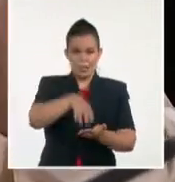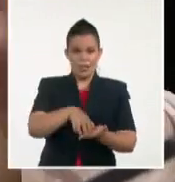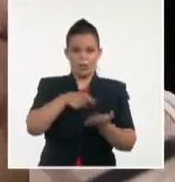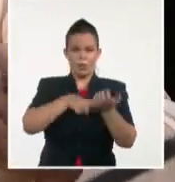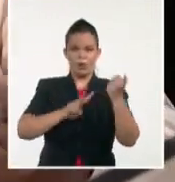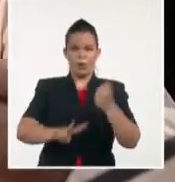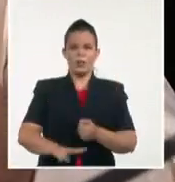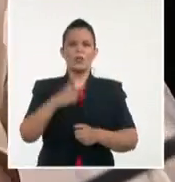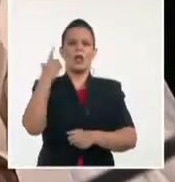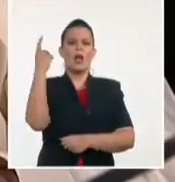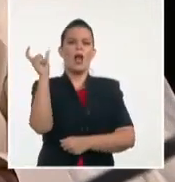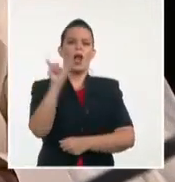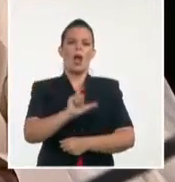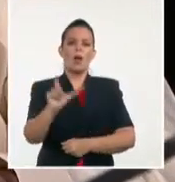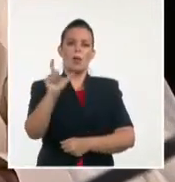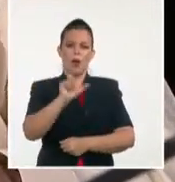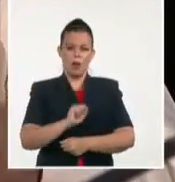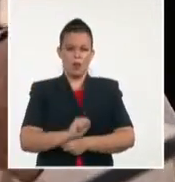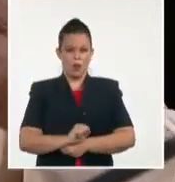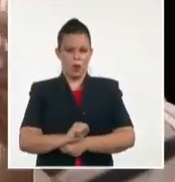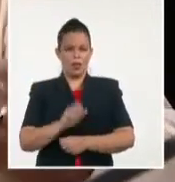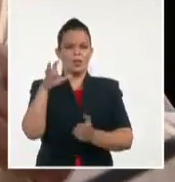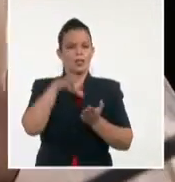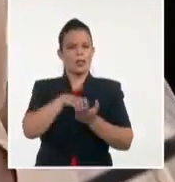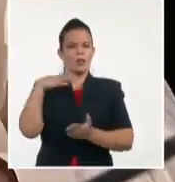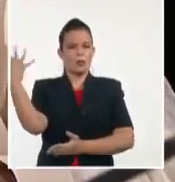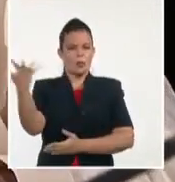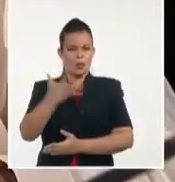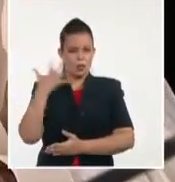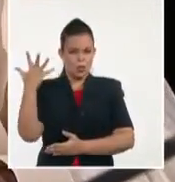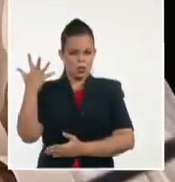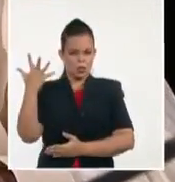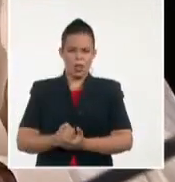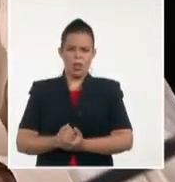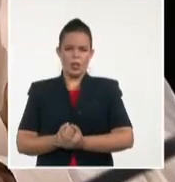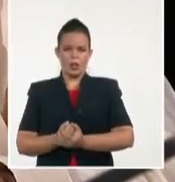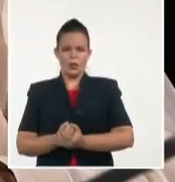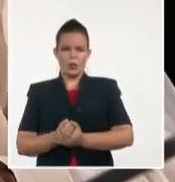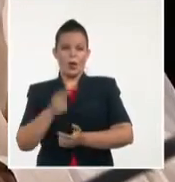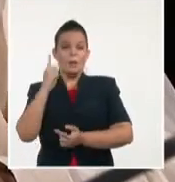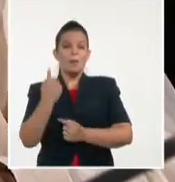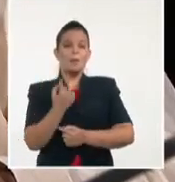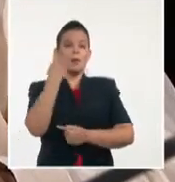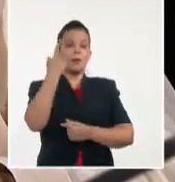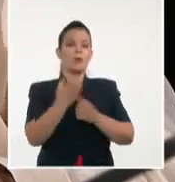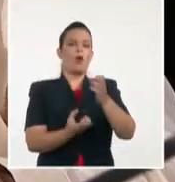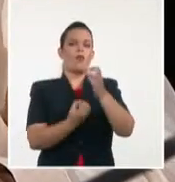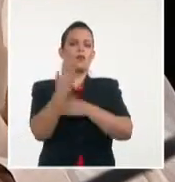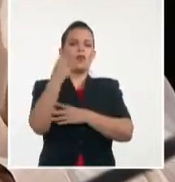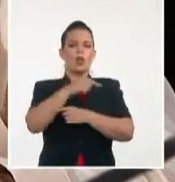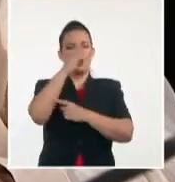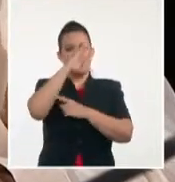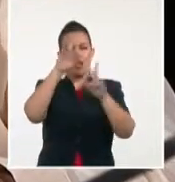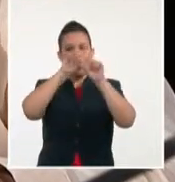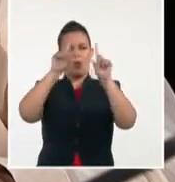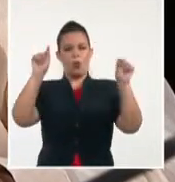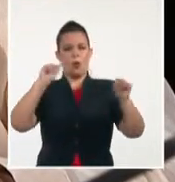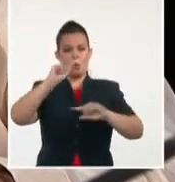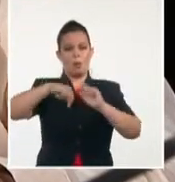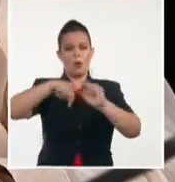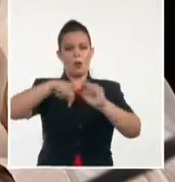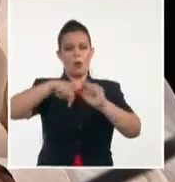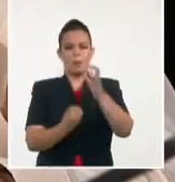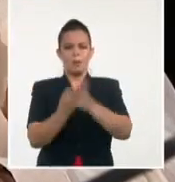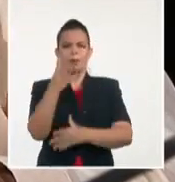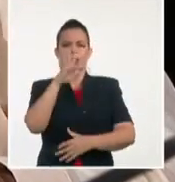es además nuestro centro alterno, y uno de los centros también que primero se fue a Cuba, estará cumpliendo 55 años